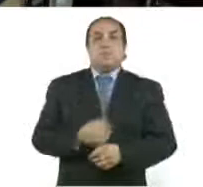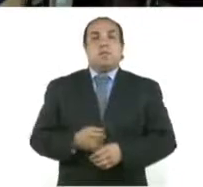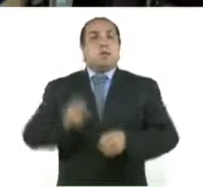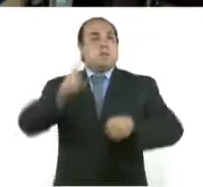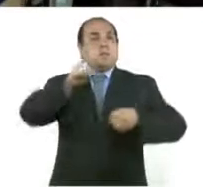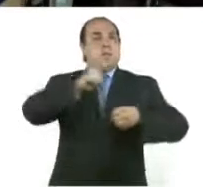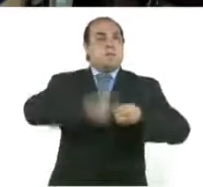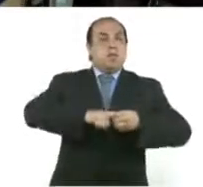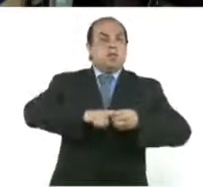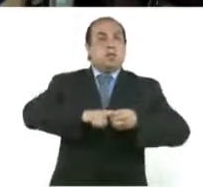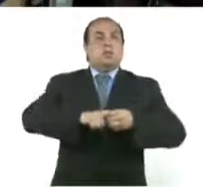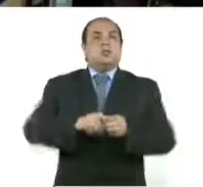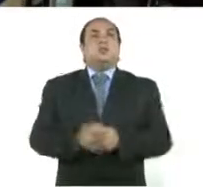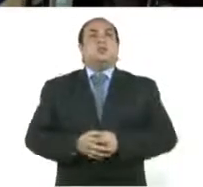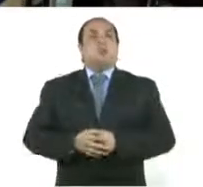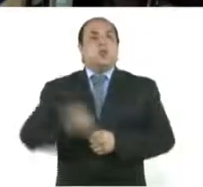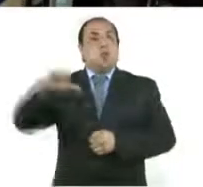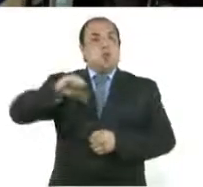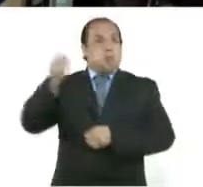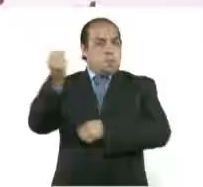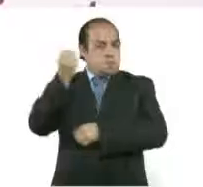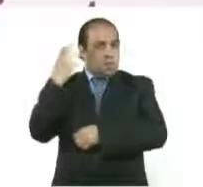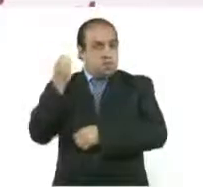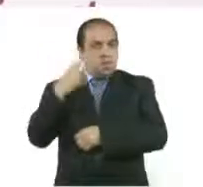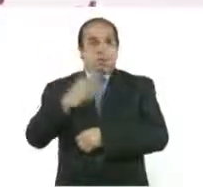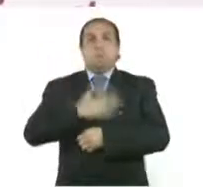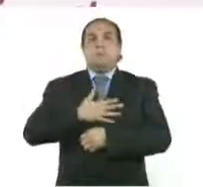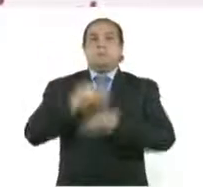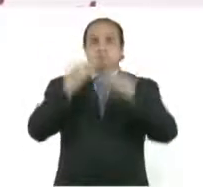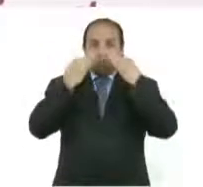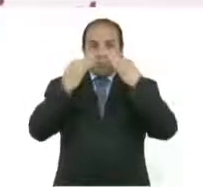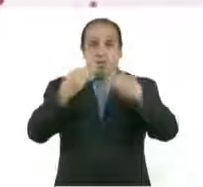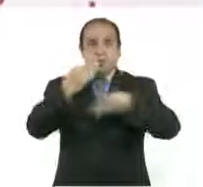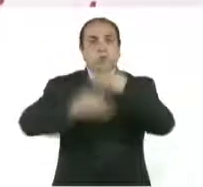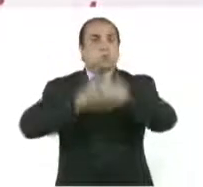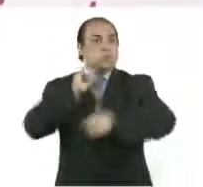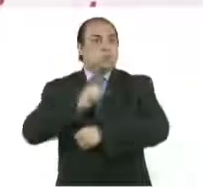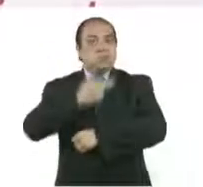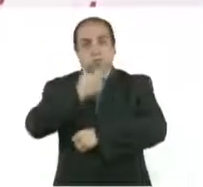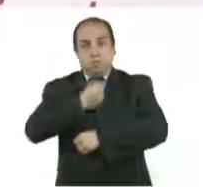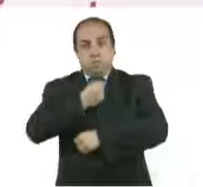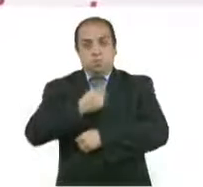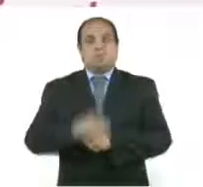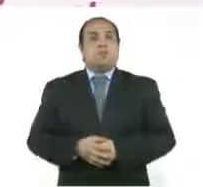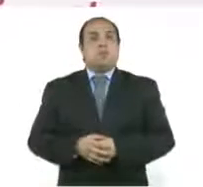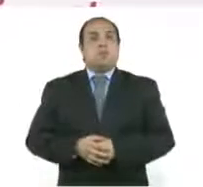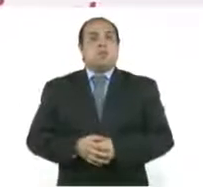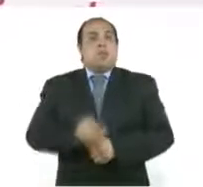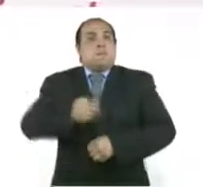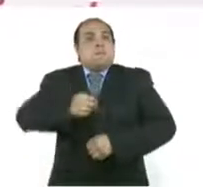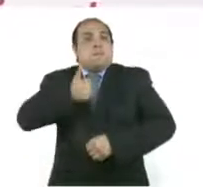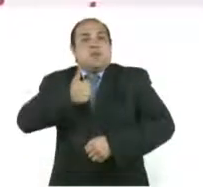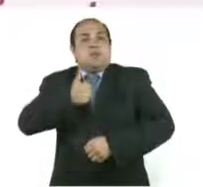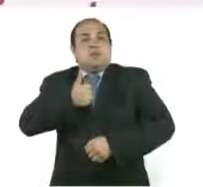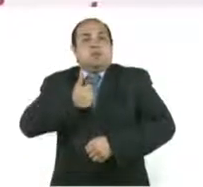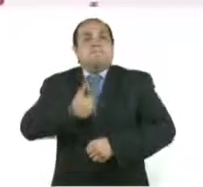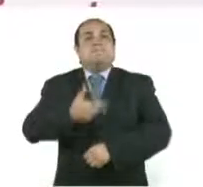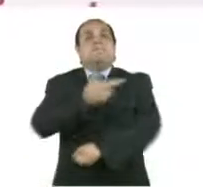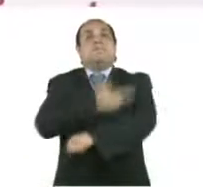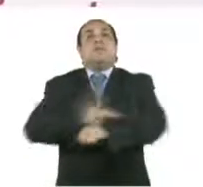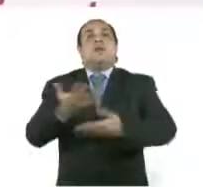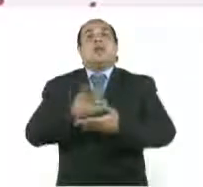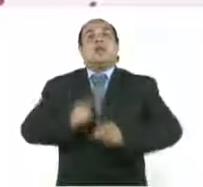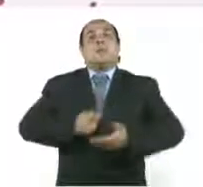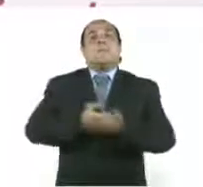este evento y de atestiguar cómo todas y todos dan el primer paso para recibir lo que les